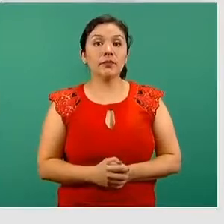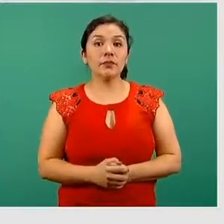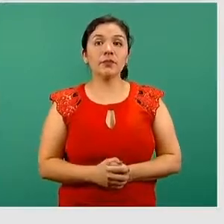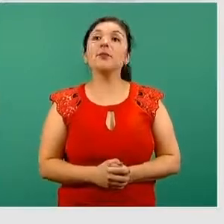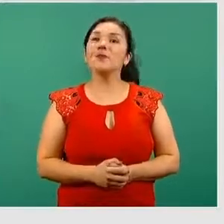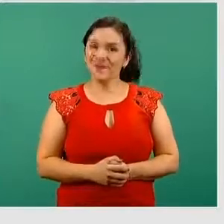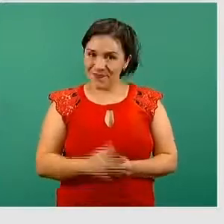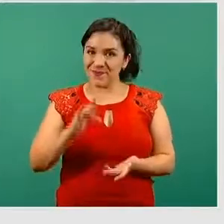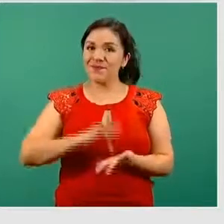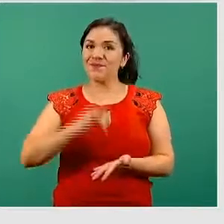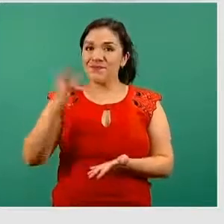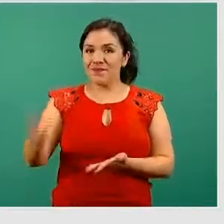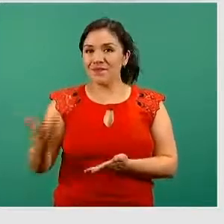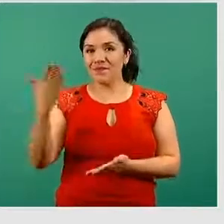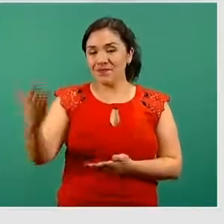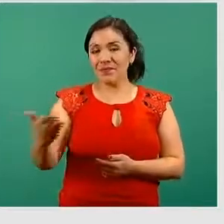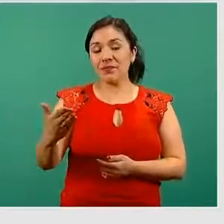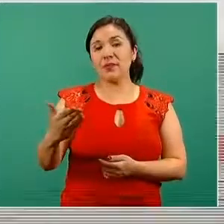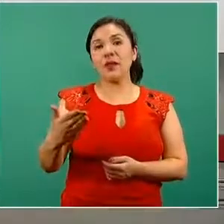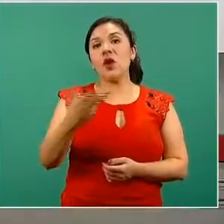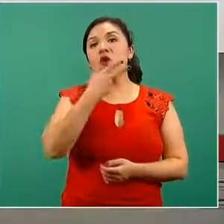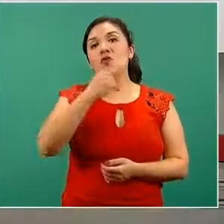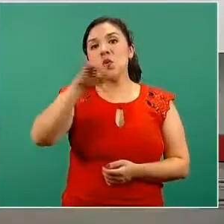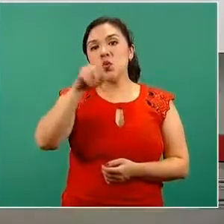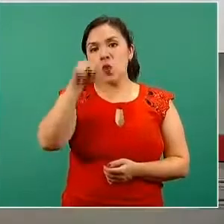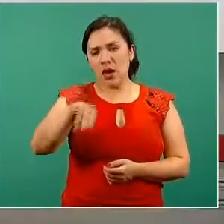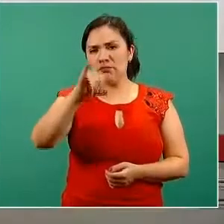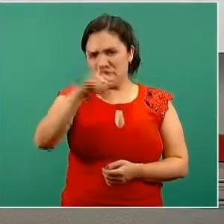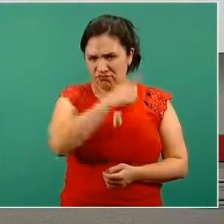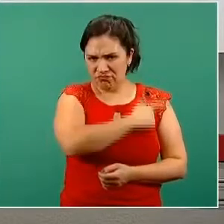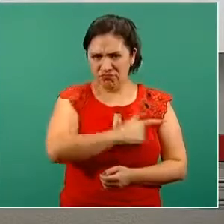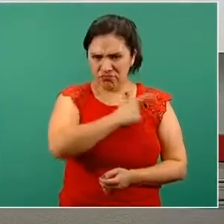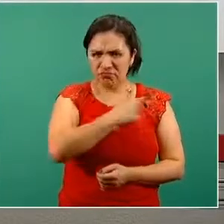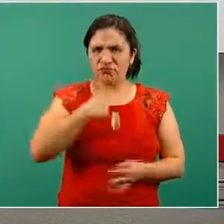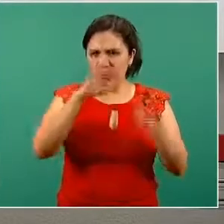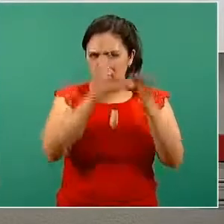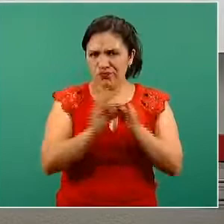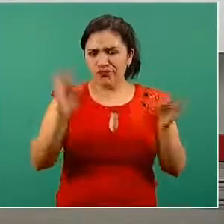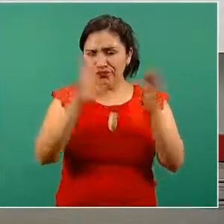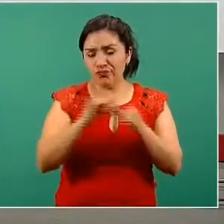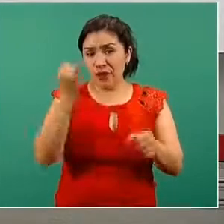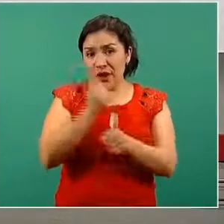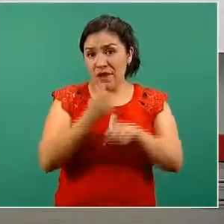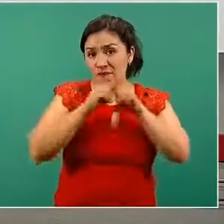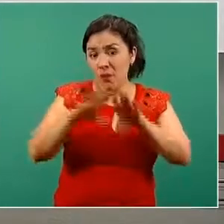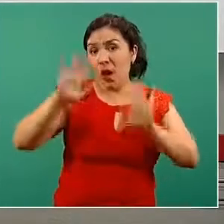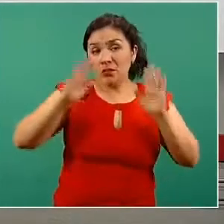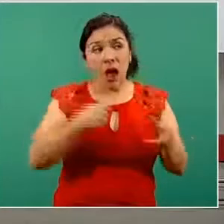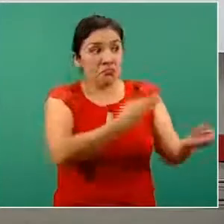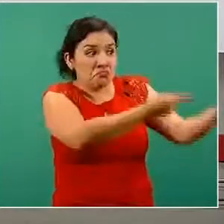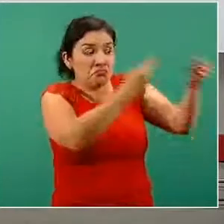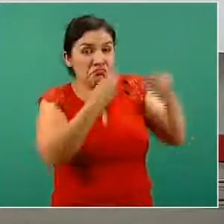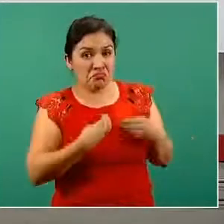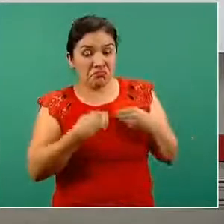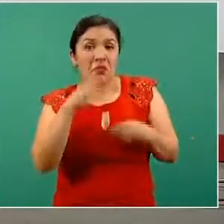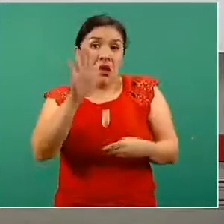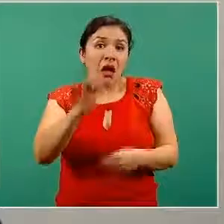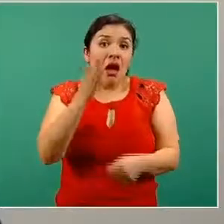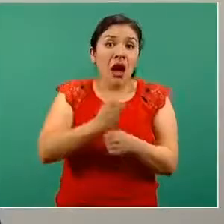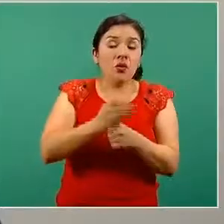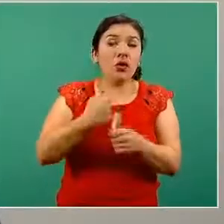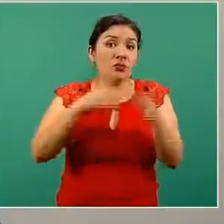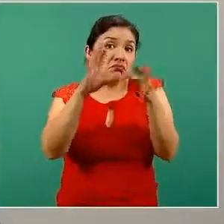Muchas gracias, estimado Juan, con mucho gusto compartir la información que hasta el momento tenemos. De hecho, comentar